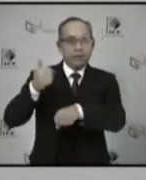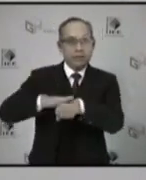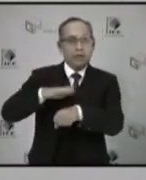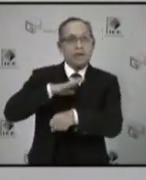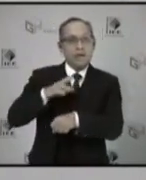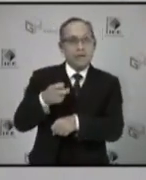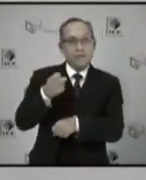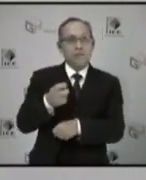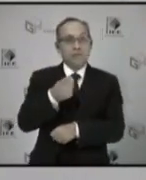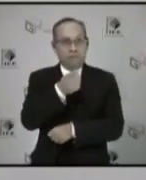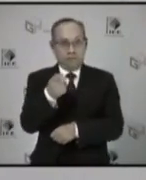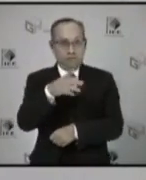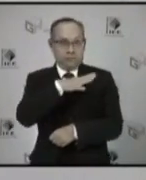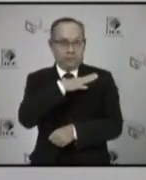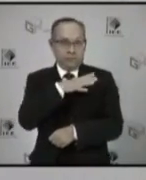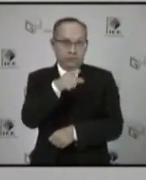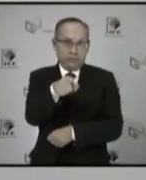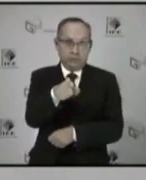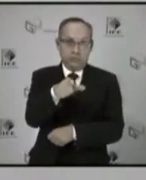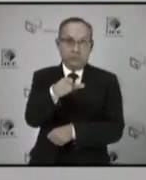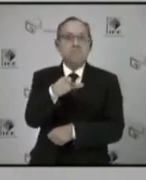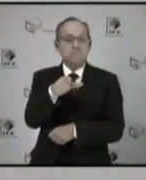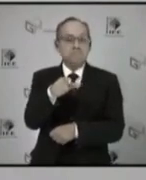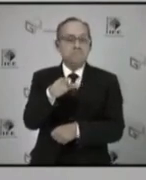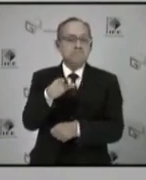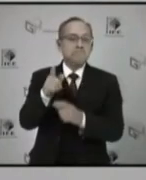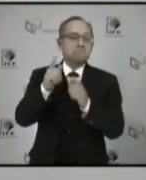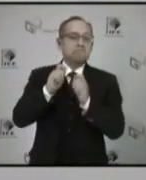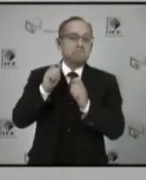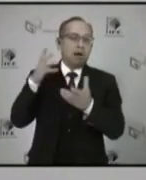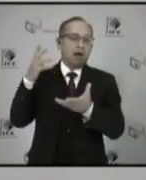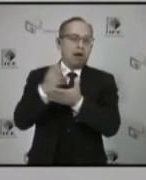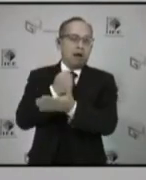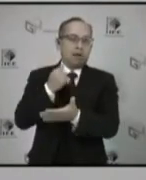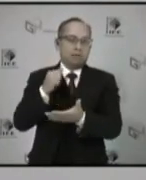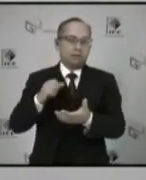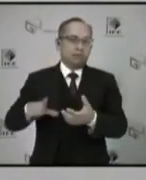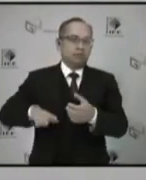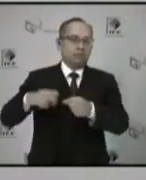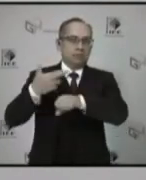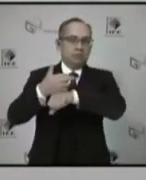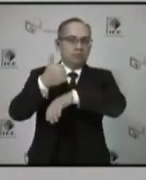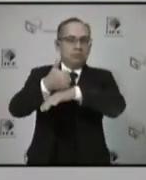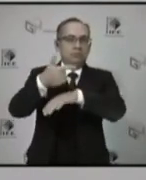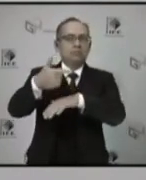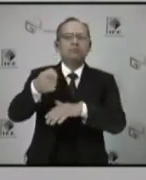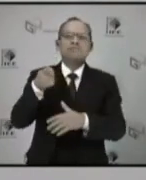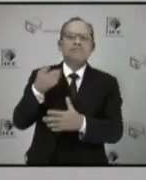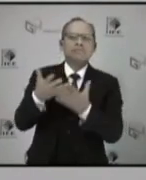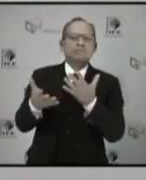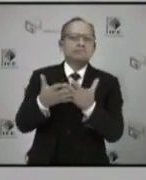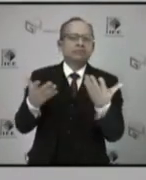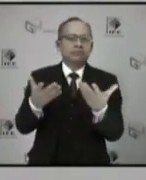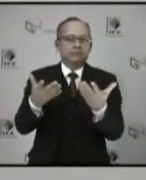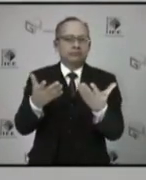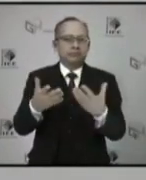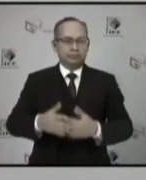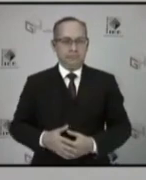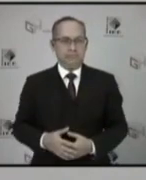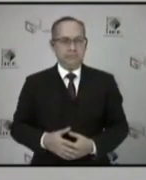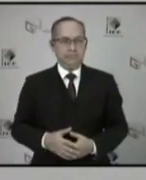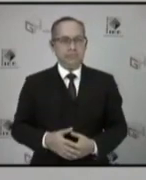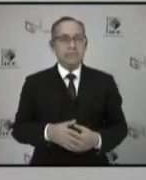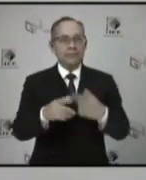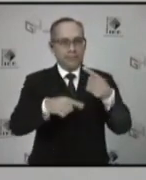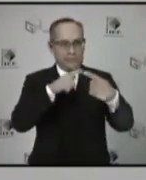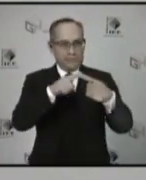harían para acabar con estas malas prácticas? Aquí está la pregunta y el primer candidato a responder sería el